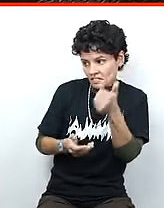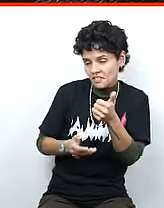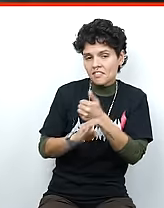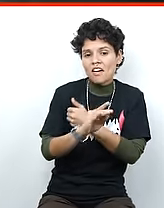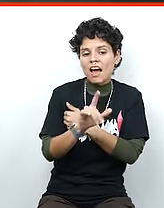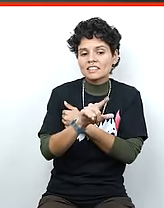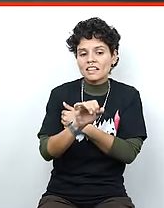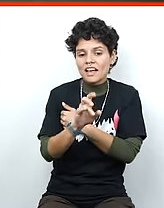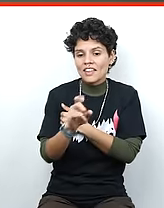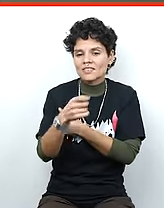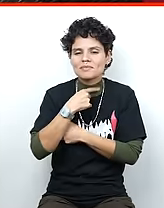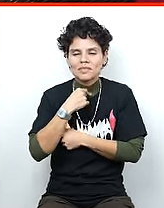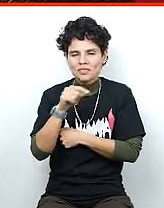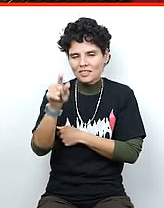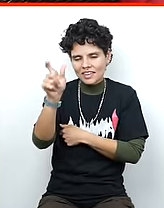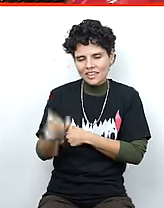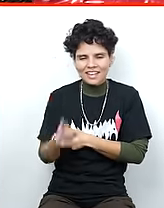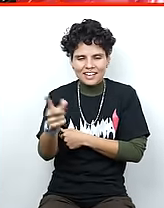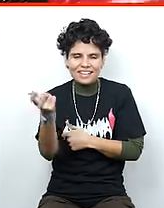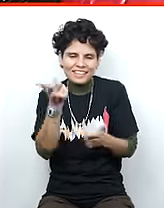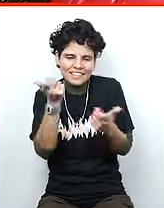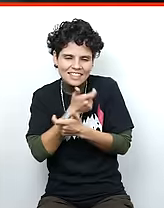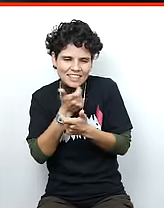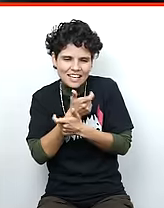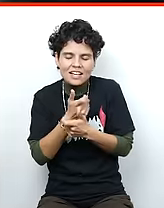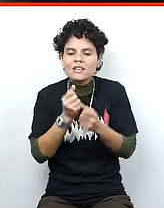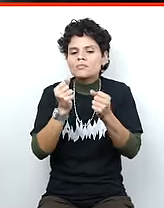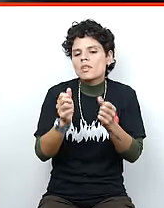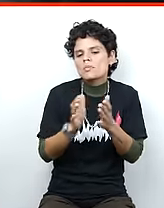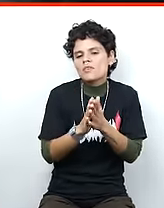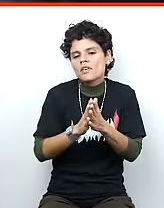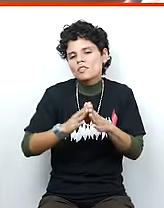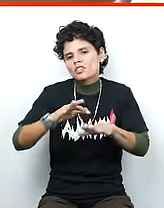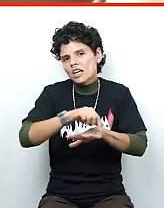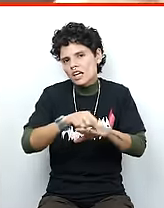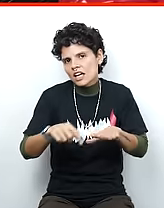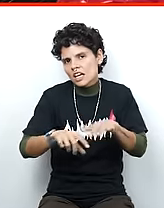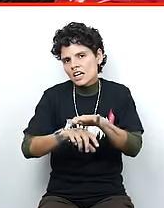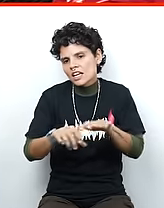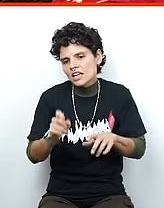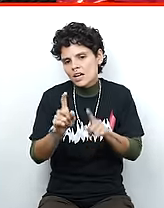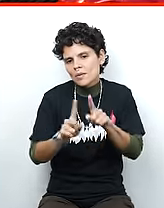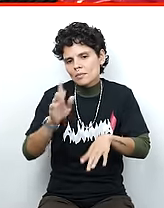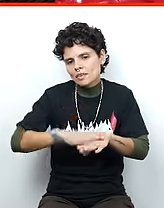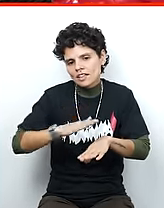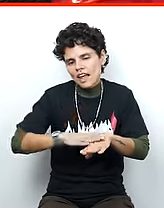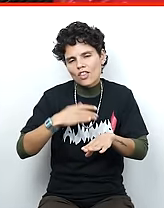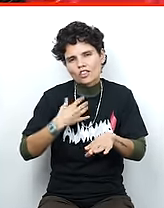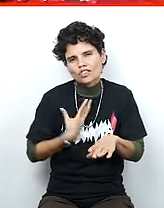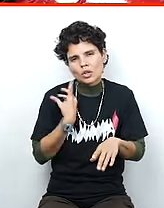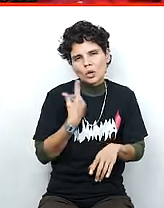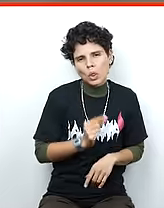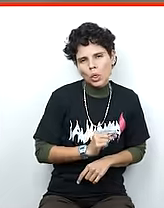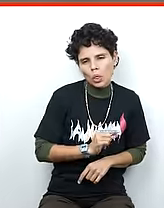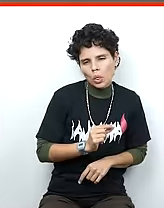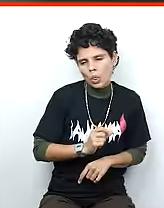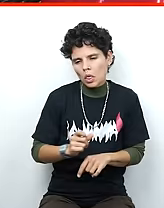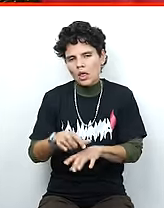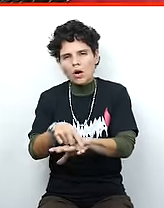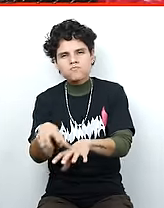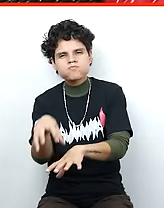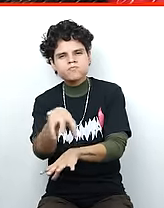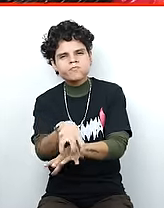Ah. Me gusta que te rías, weón. La junta. Pero, ¿me podéis prestar un anillo, no, hermano? Porque sí, verdad que ¿cuál queréis? Me siento muy disminuido,